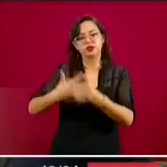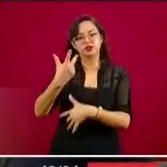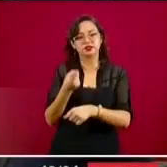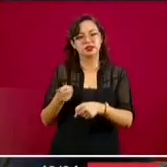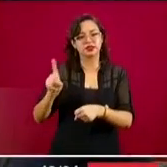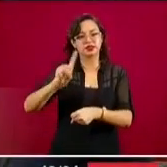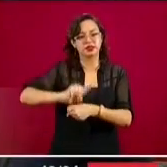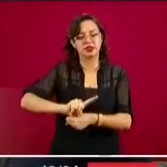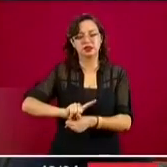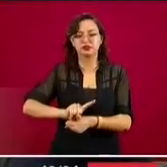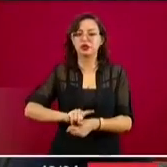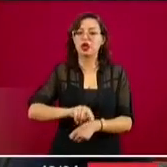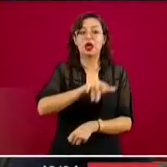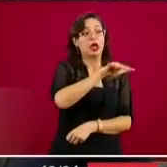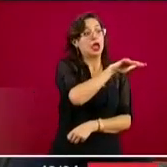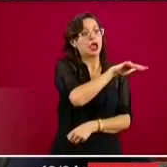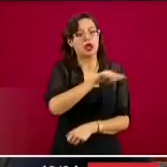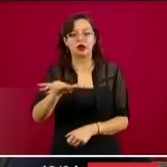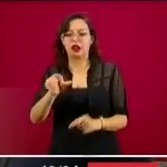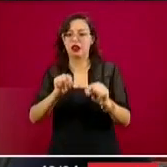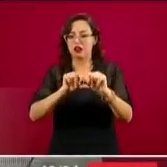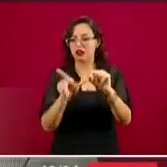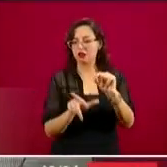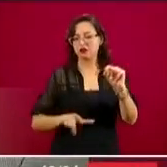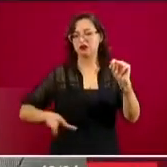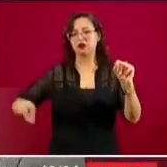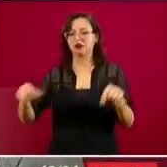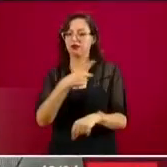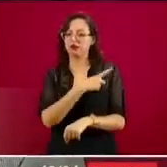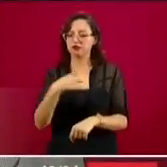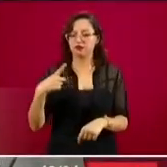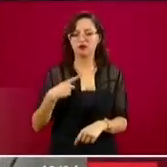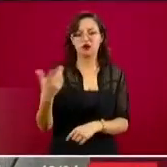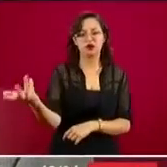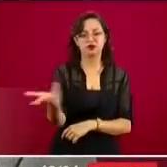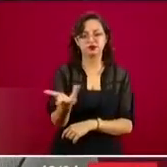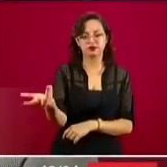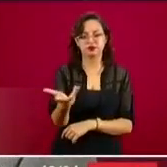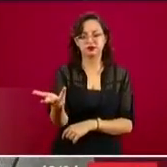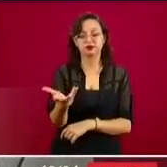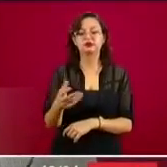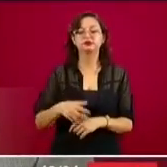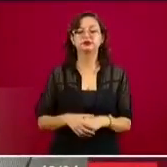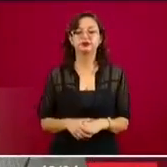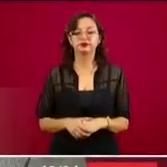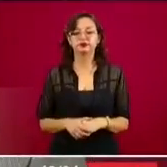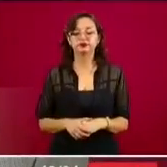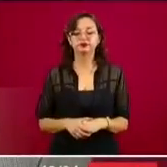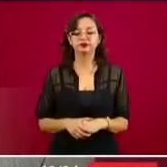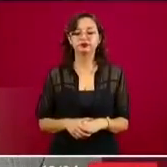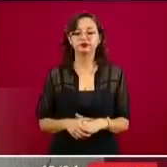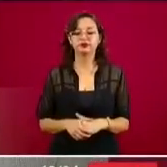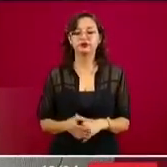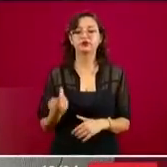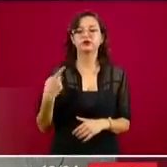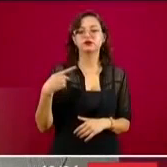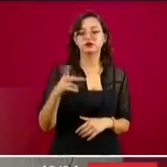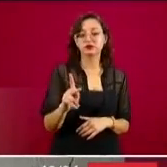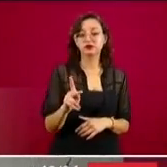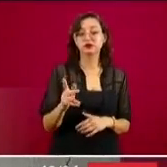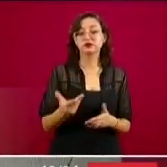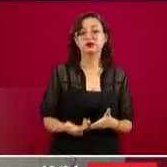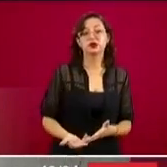medidas generales, medidas de aplicación nacional. Pero recordarán ustedes que desde la preparación en